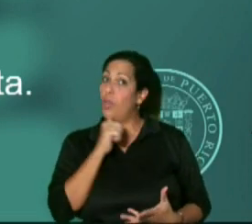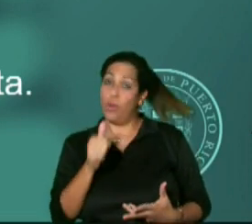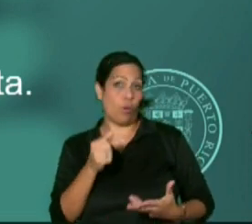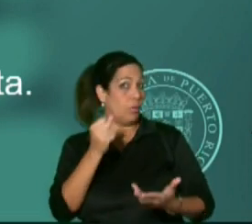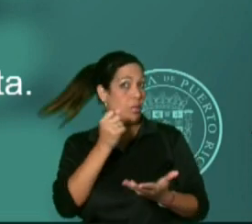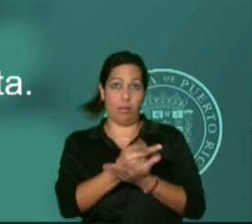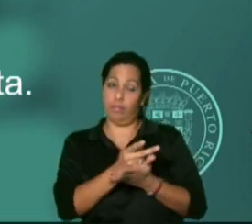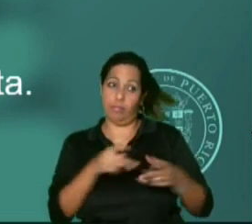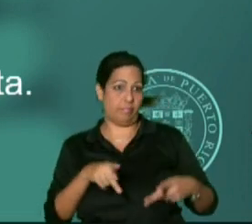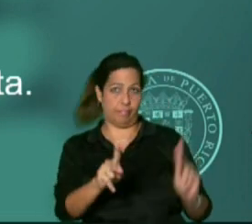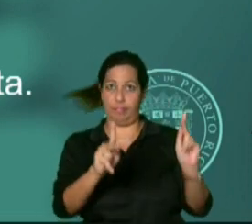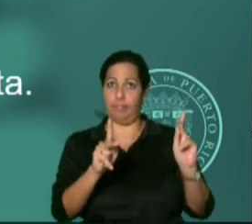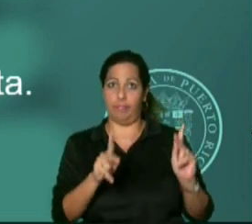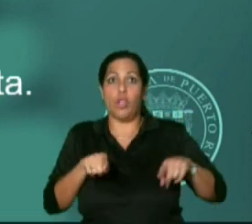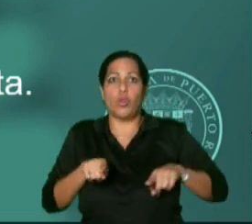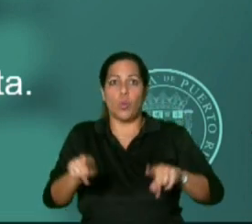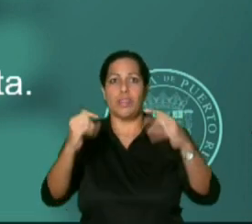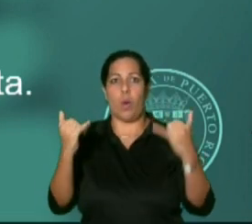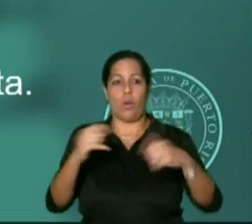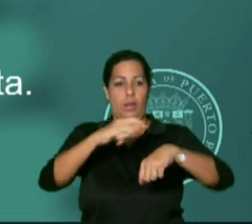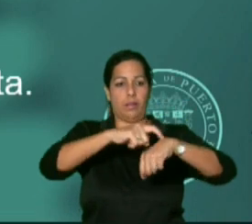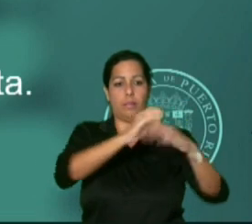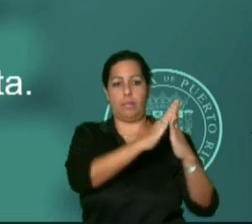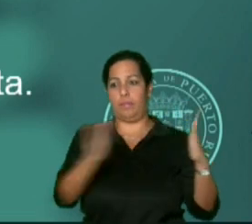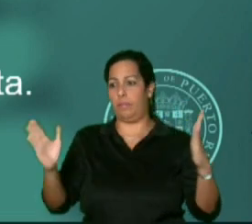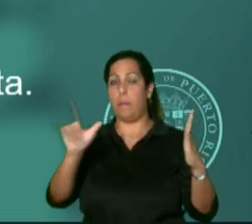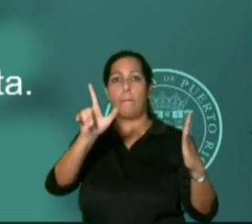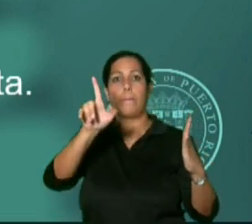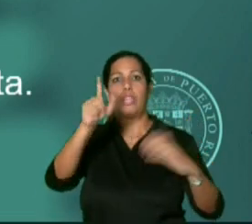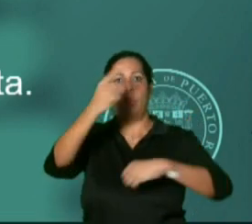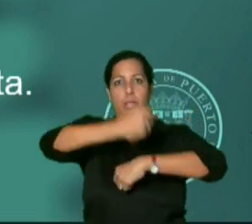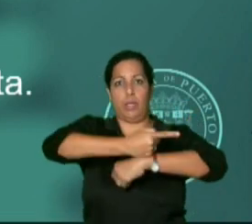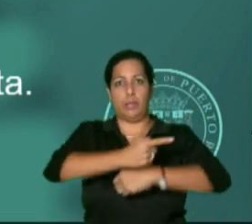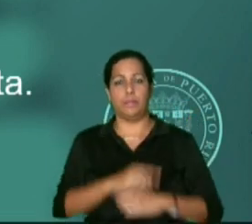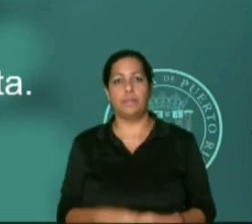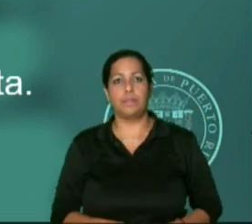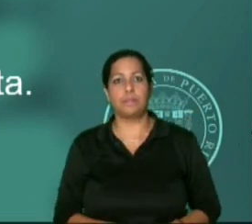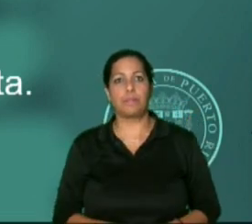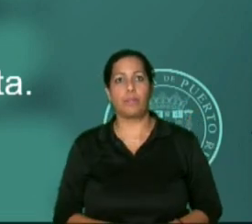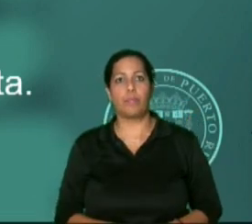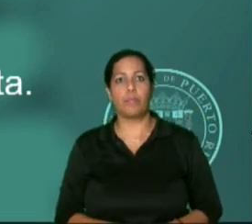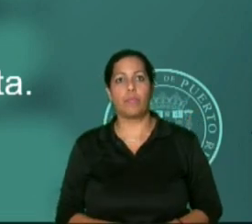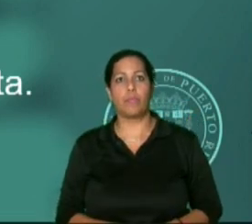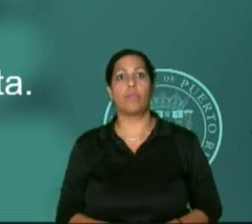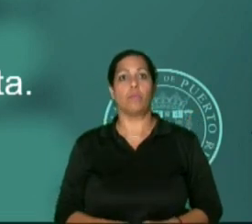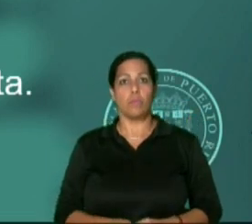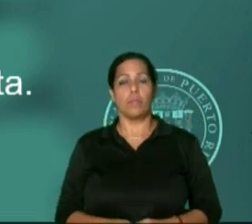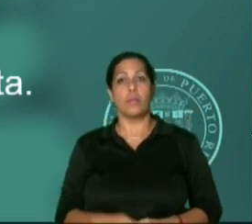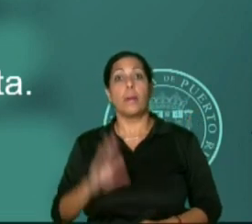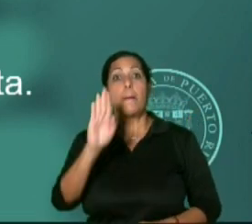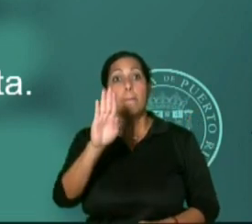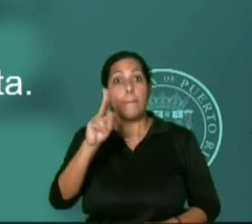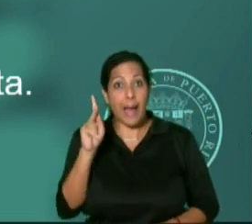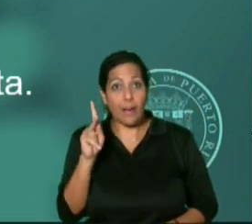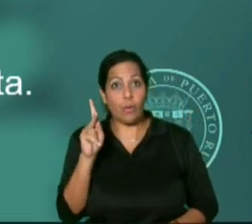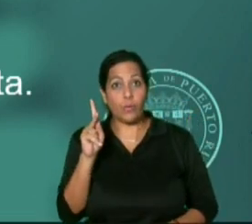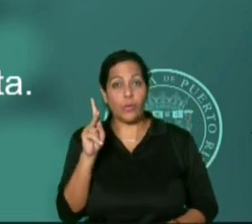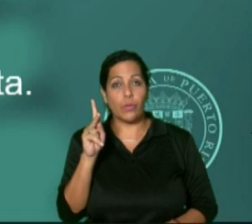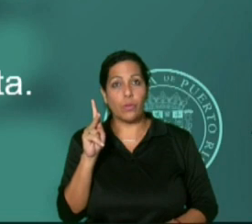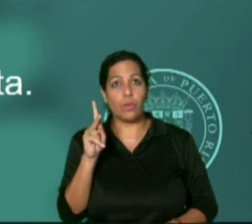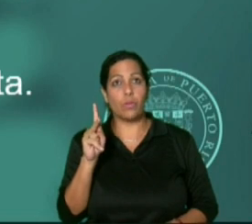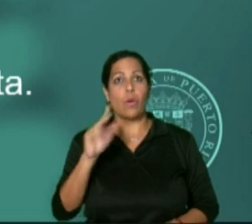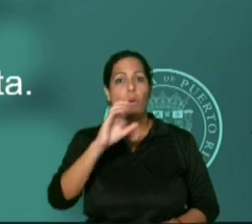no están autorizados para operar durante la vigencia de esta orden. De igual manera, las instituciones financieras